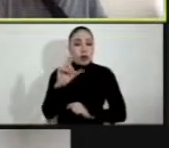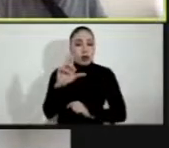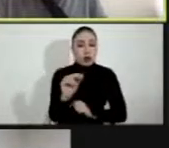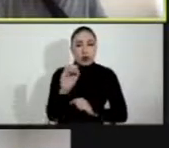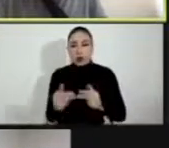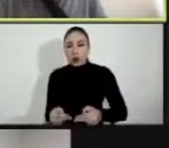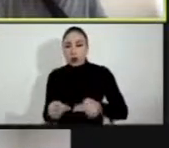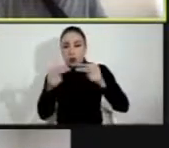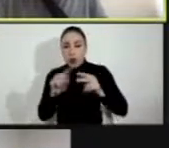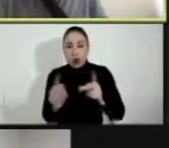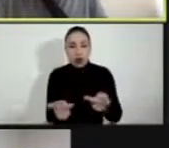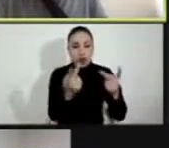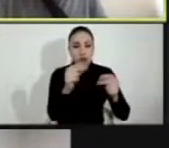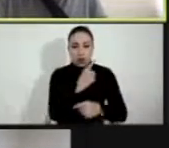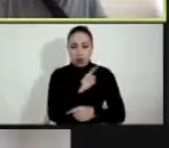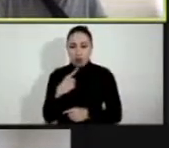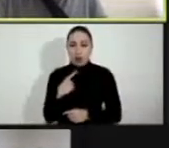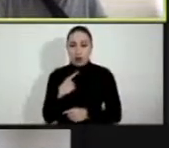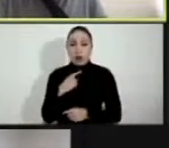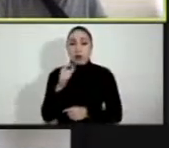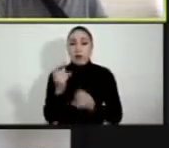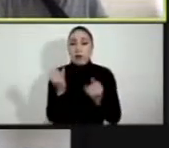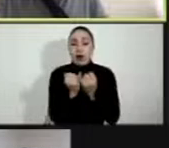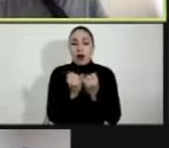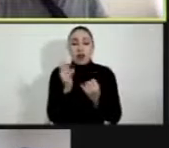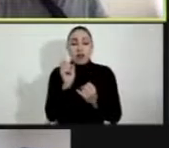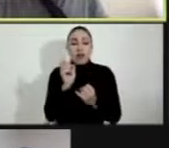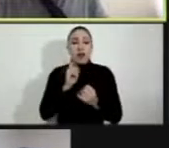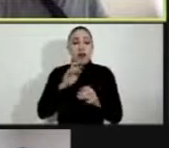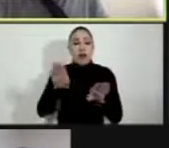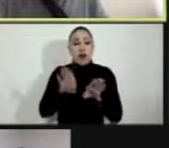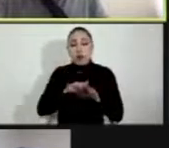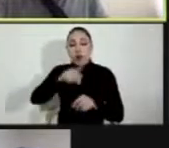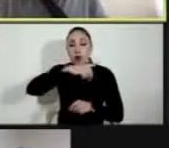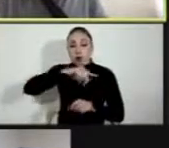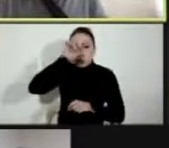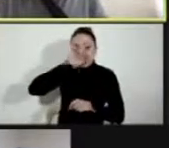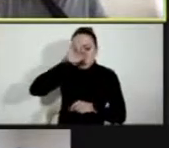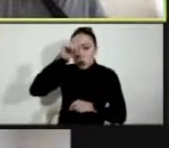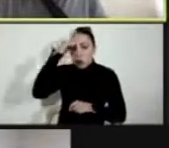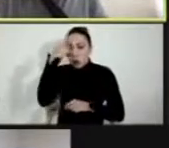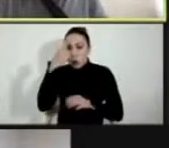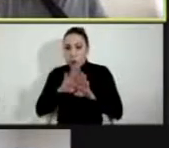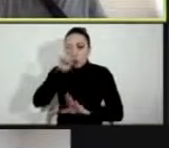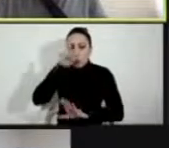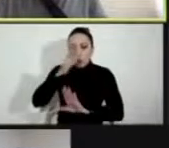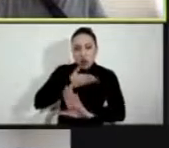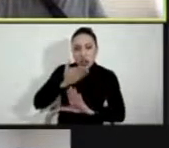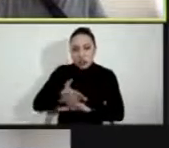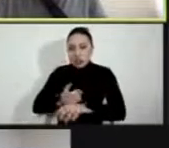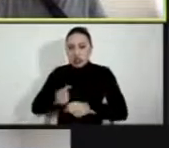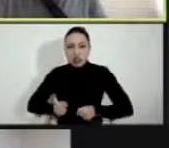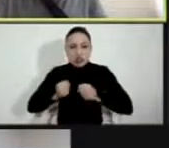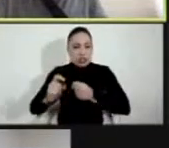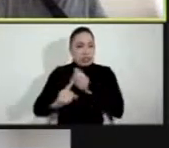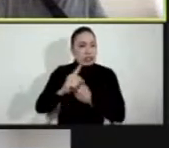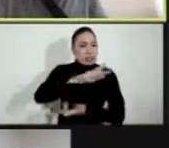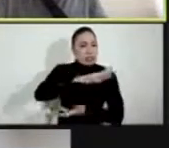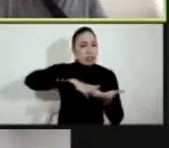con incitaciones a la violencia ciudadana, el lenguaje, evitando frases obscenas en doble